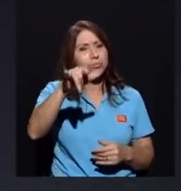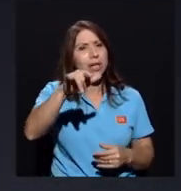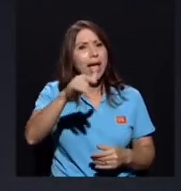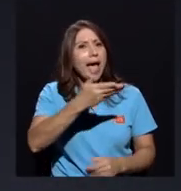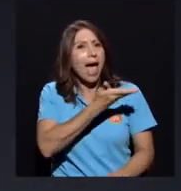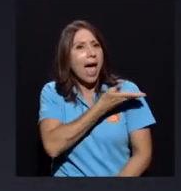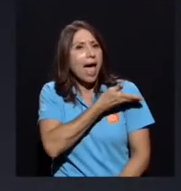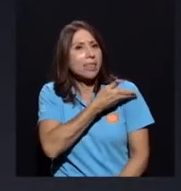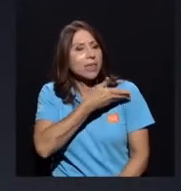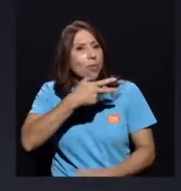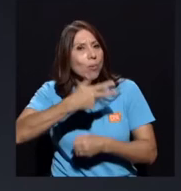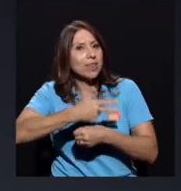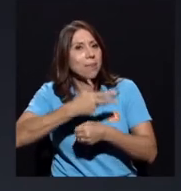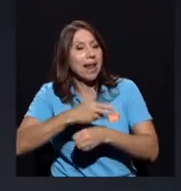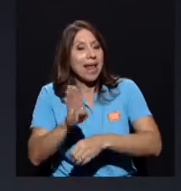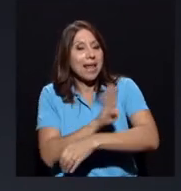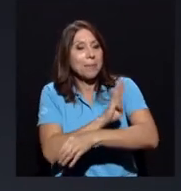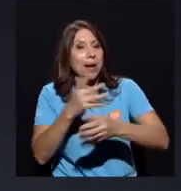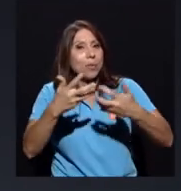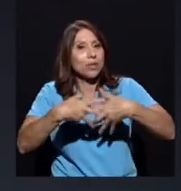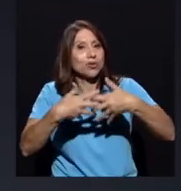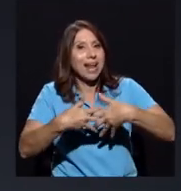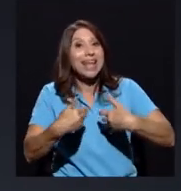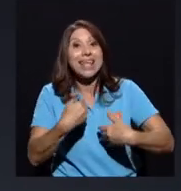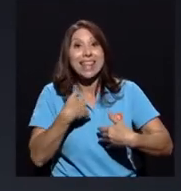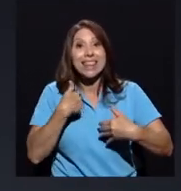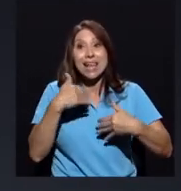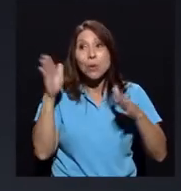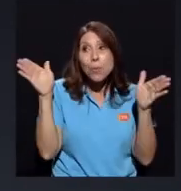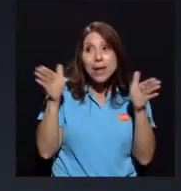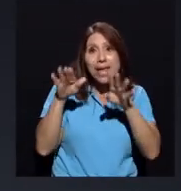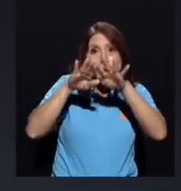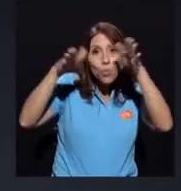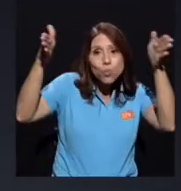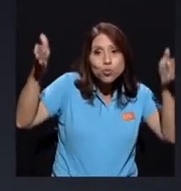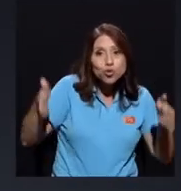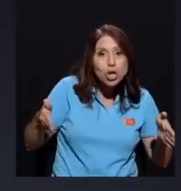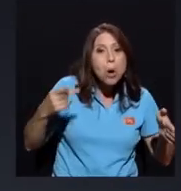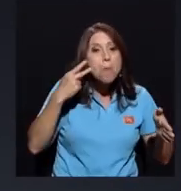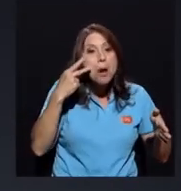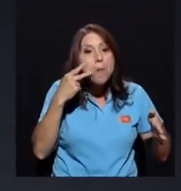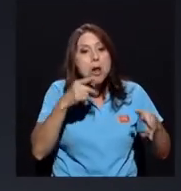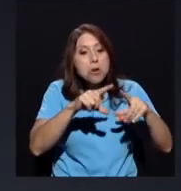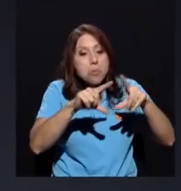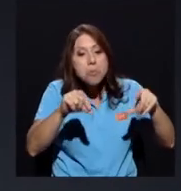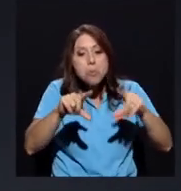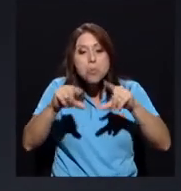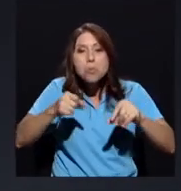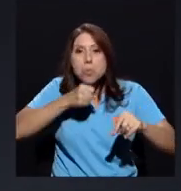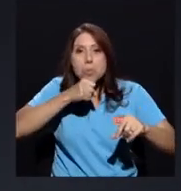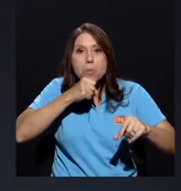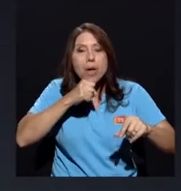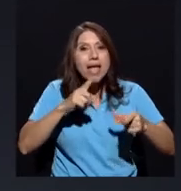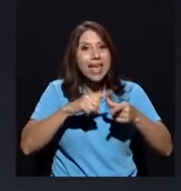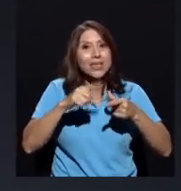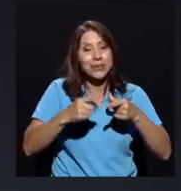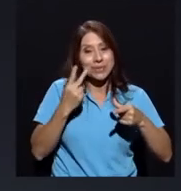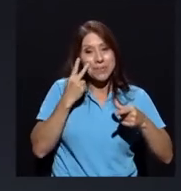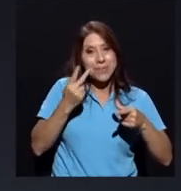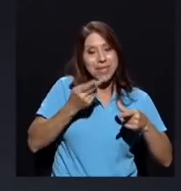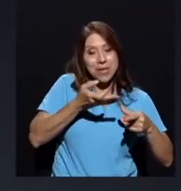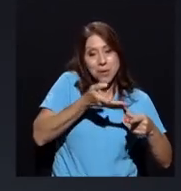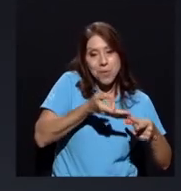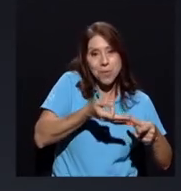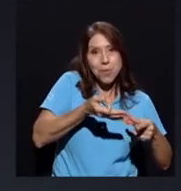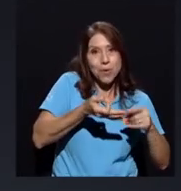que tiene un pequeño museo de numismática como una sala adjunta y entonces aparece un real y